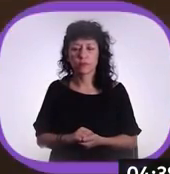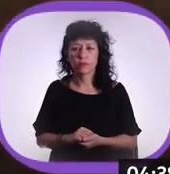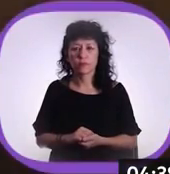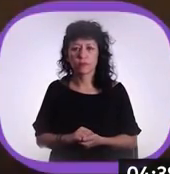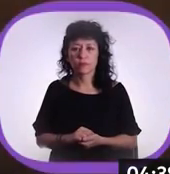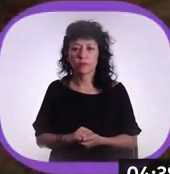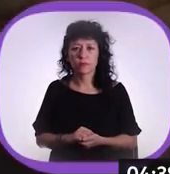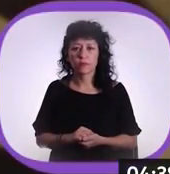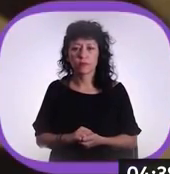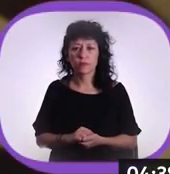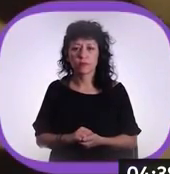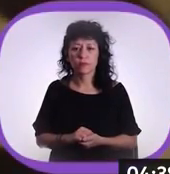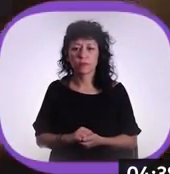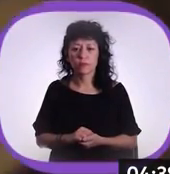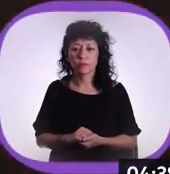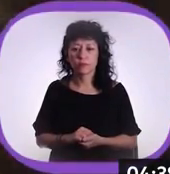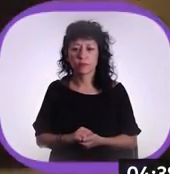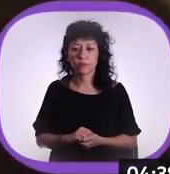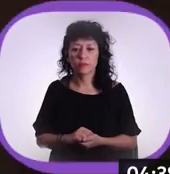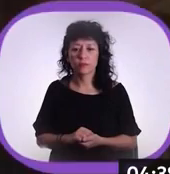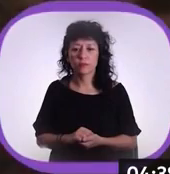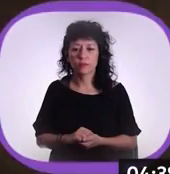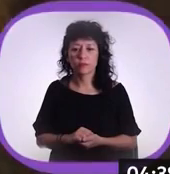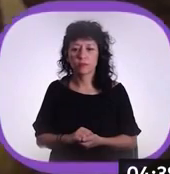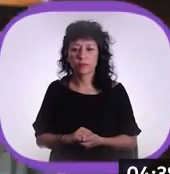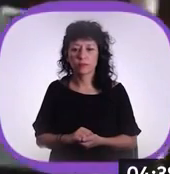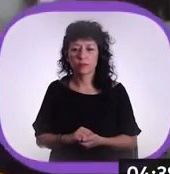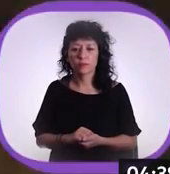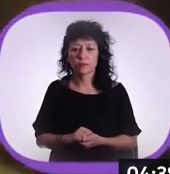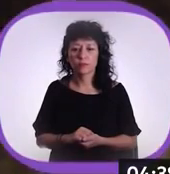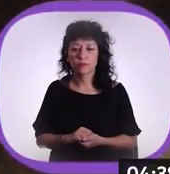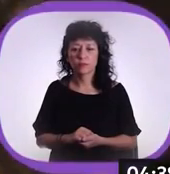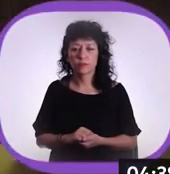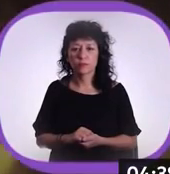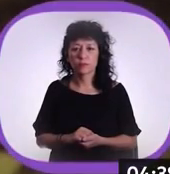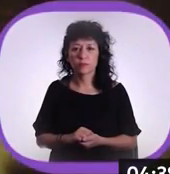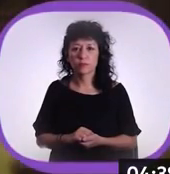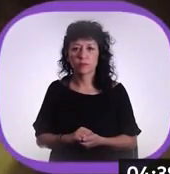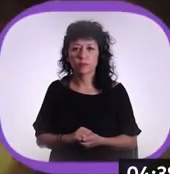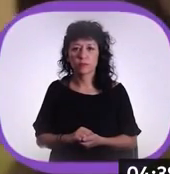¡Oh!